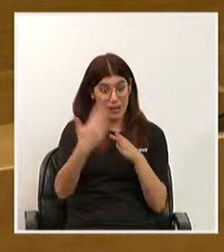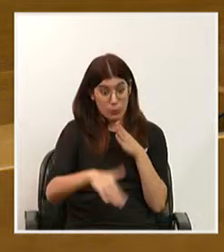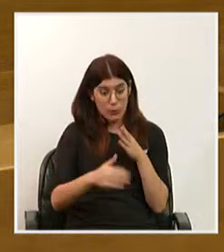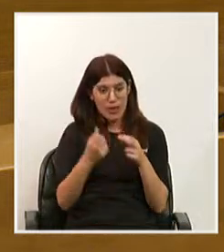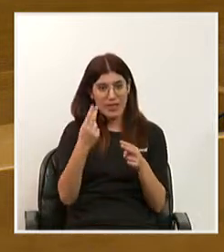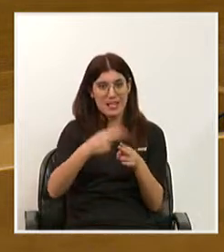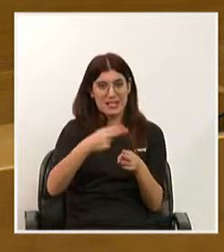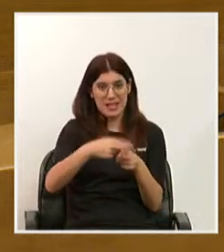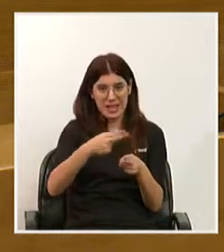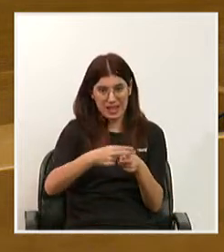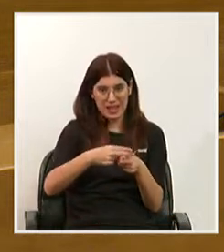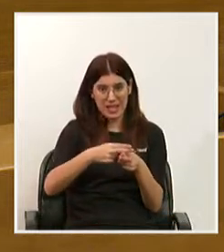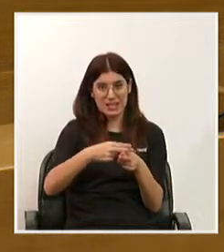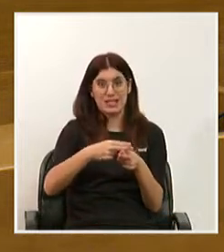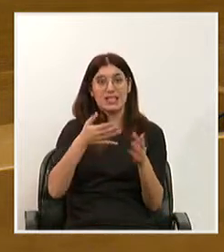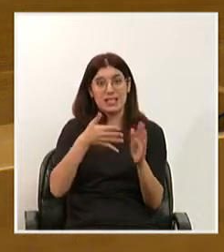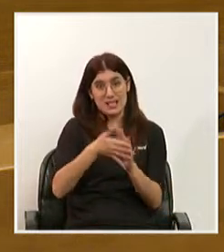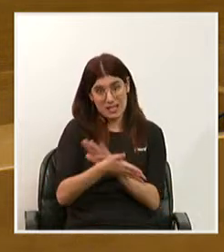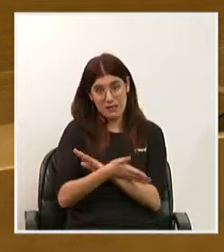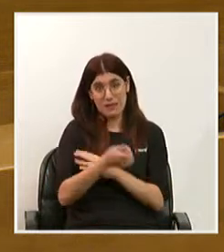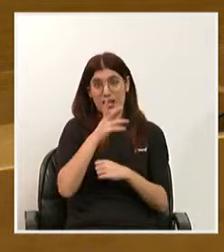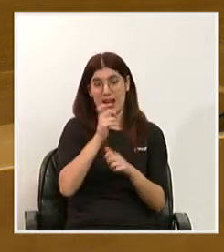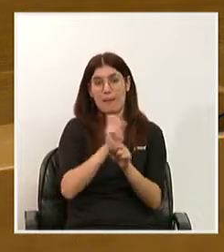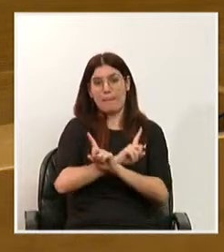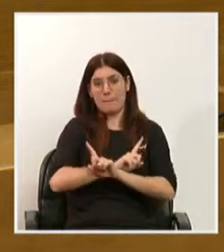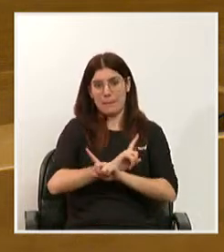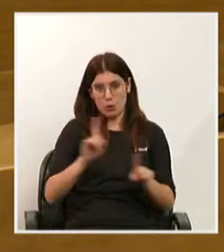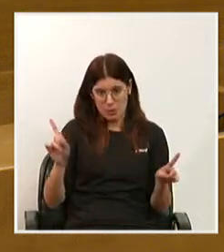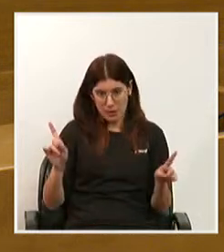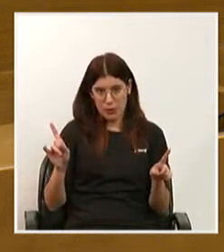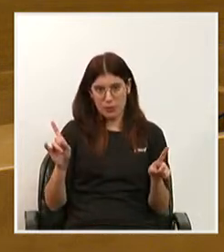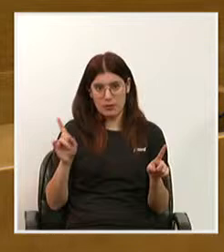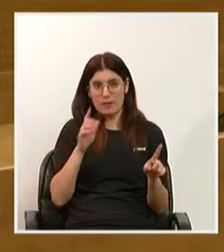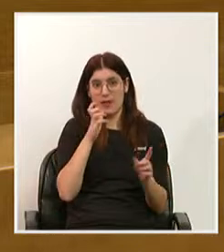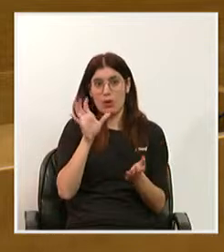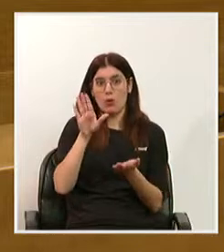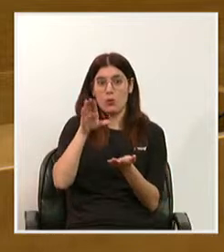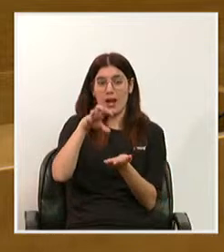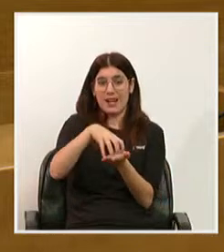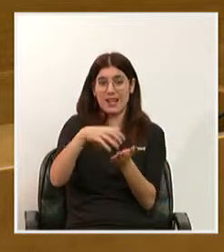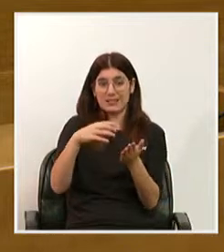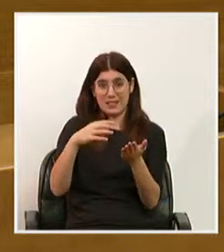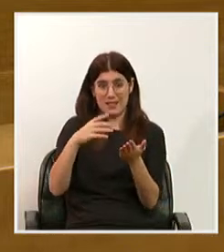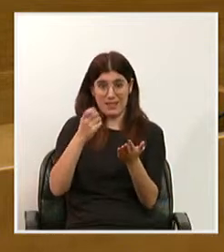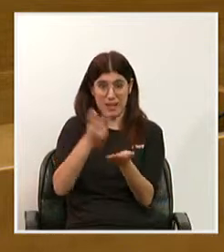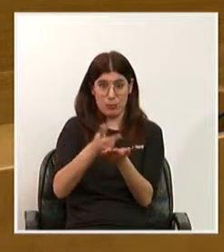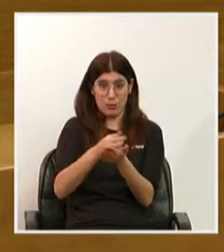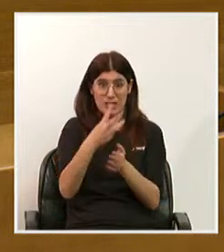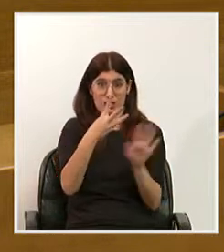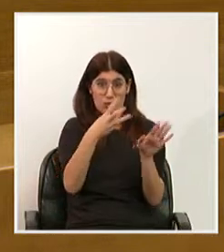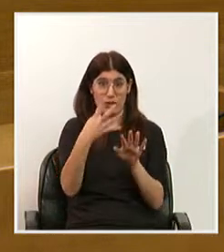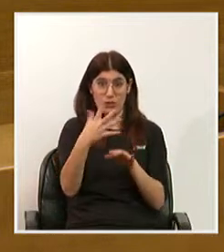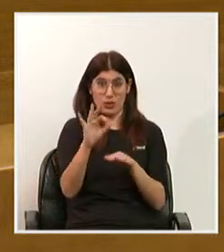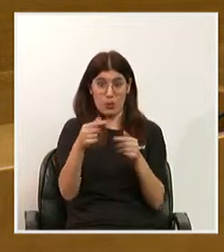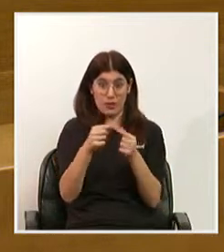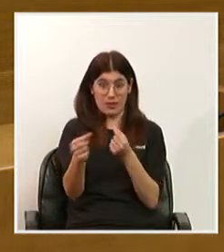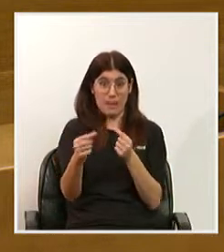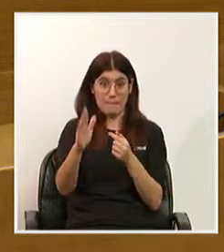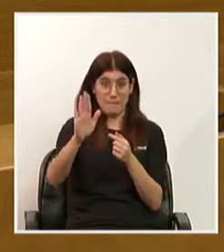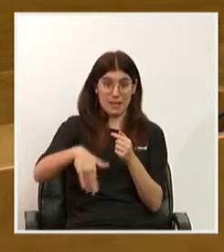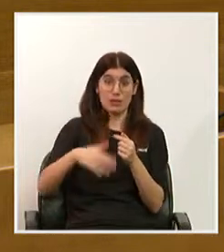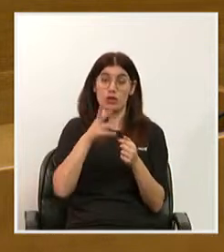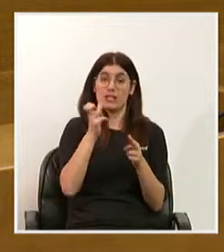autorizaciones y por tanto la prohibición de que hubiera una casa de apuestas a menos de 850 m la caducidad de las